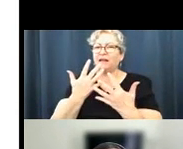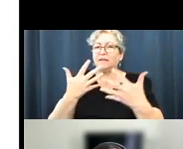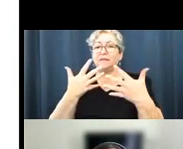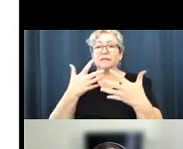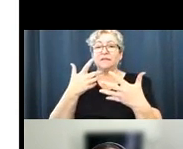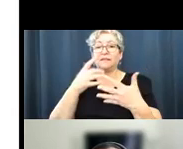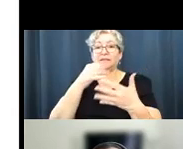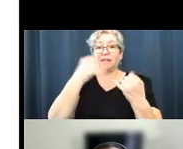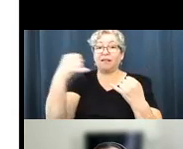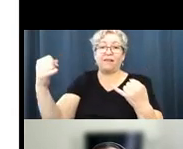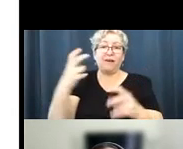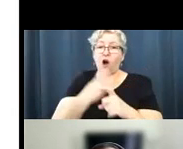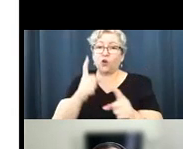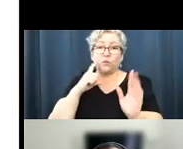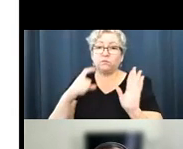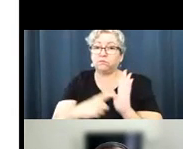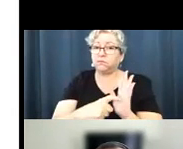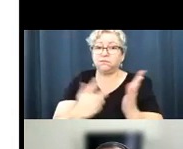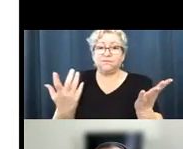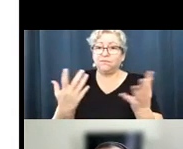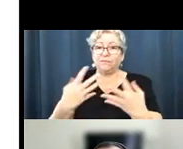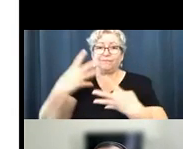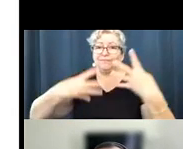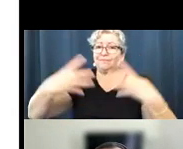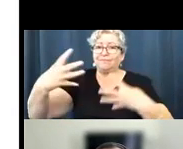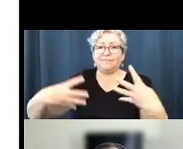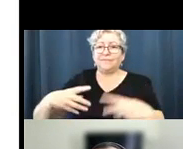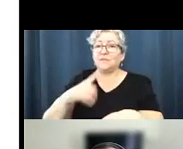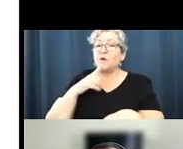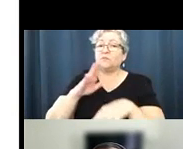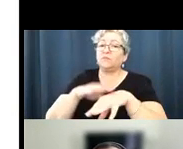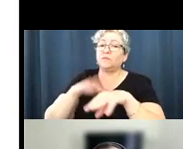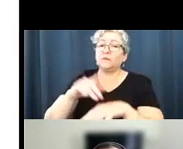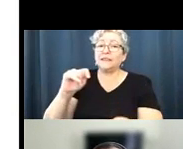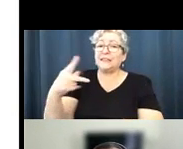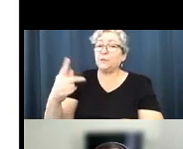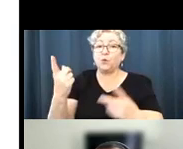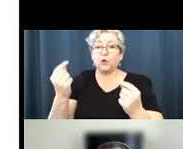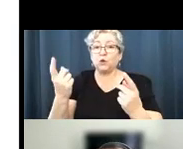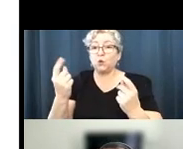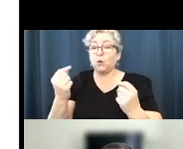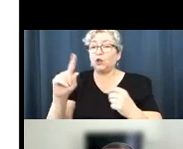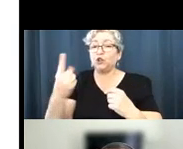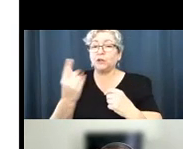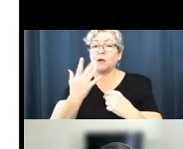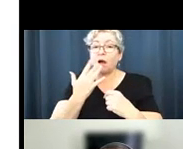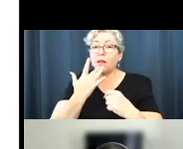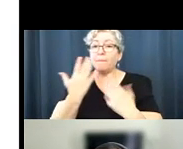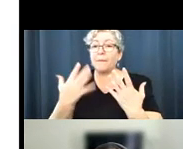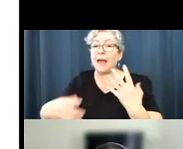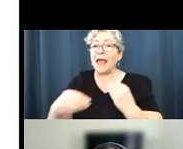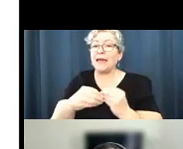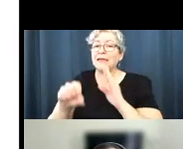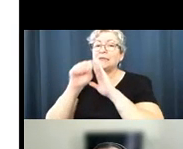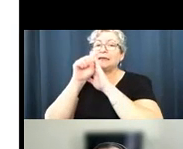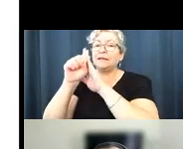los colores, las líneas no se pueden distinguir. Entonces, pues algo mejor sería, en vez de solamente